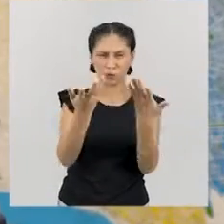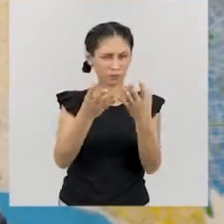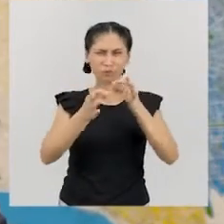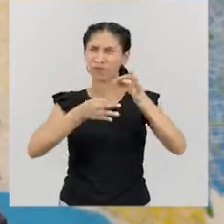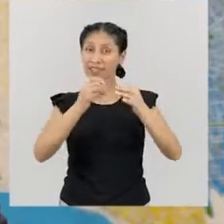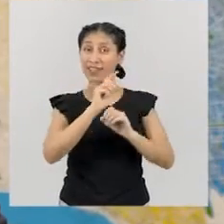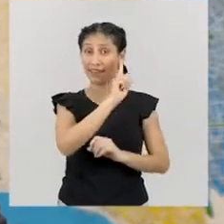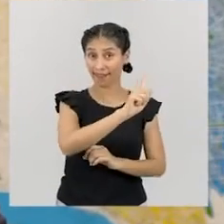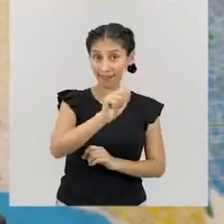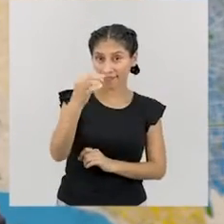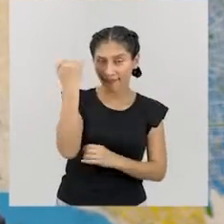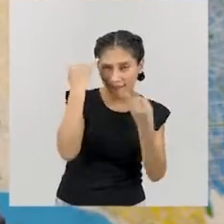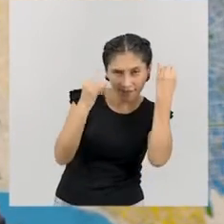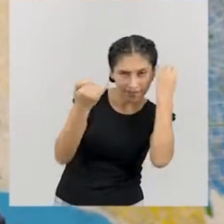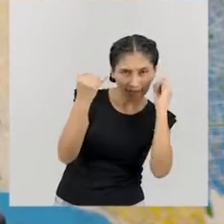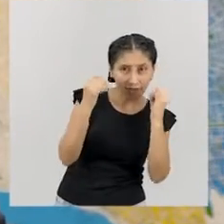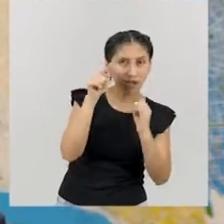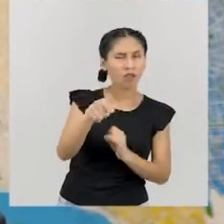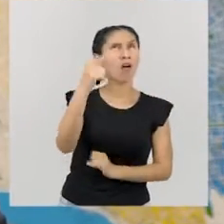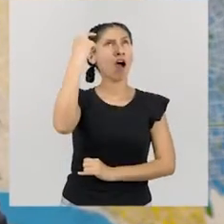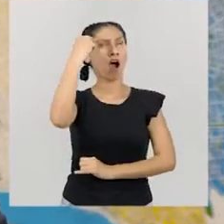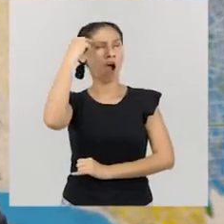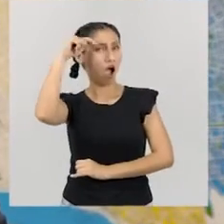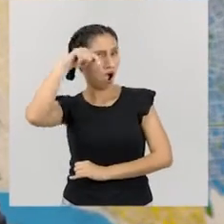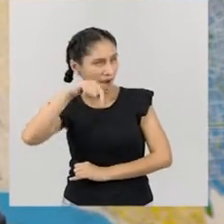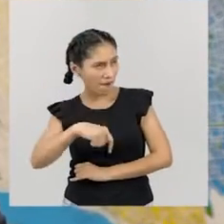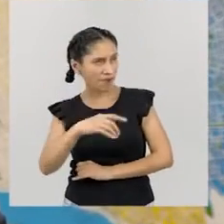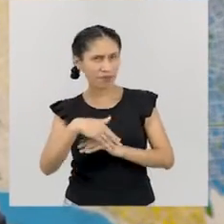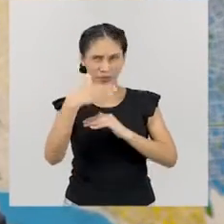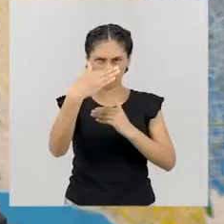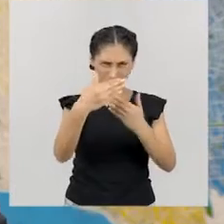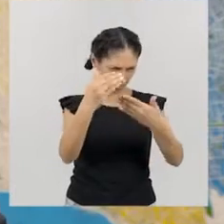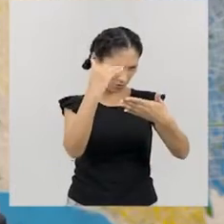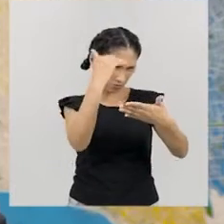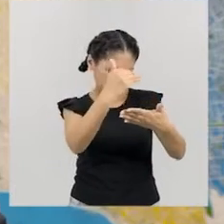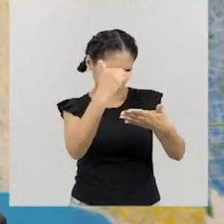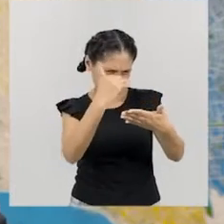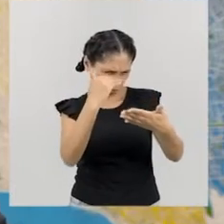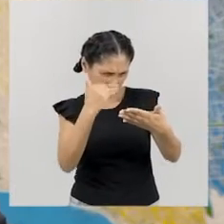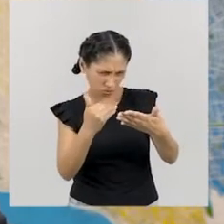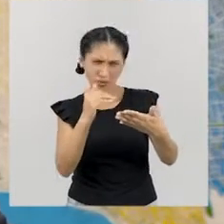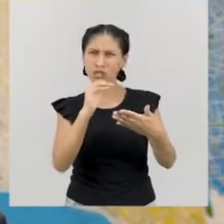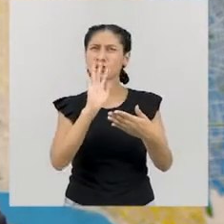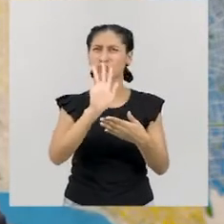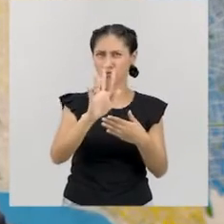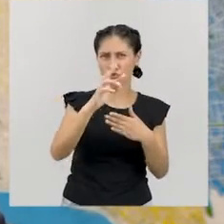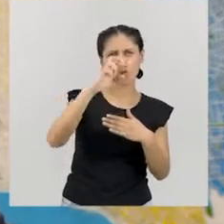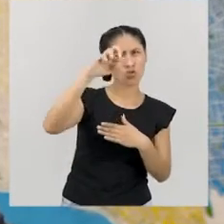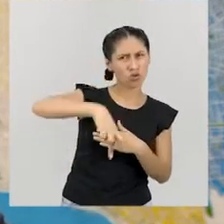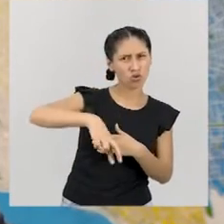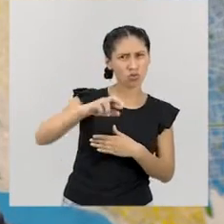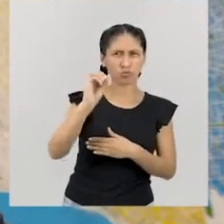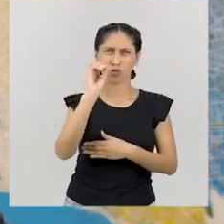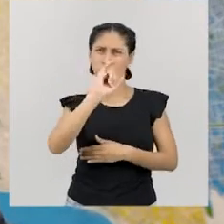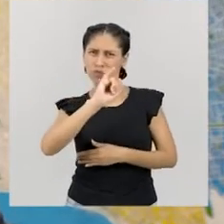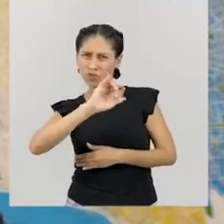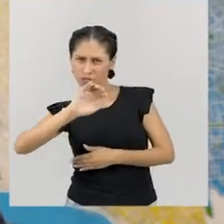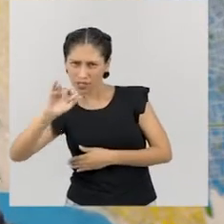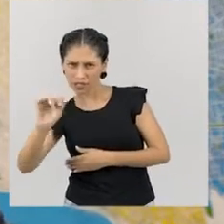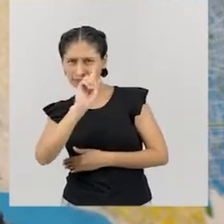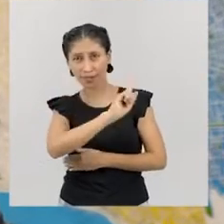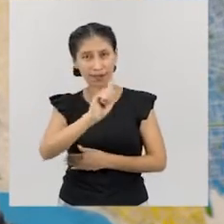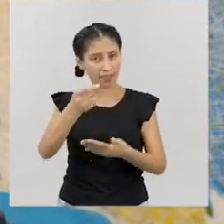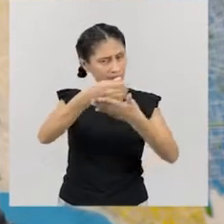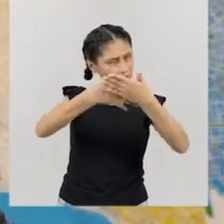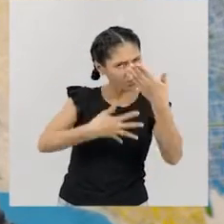Pondremos énfasis en cada idea que se nos ocurra durante el día, descifrando la intención, características y propiedades de cada texto, ya sea oral